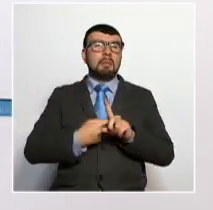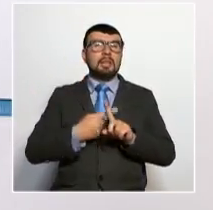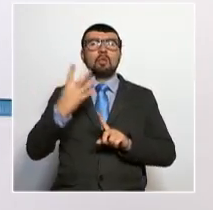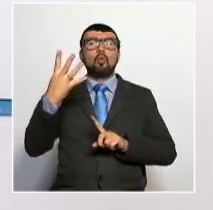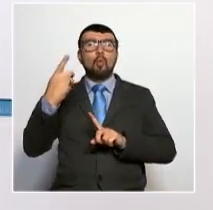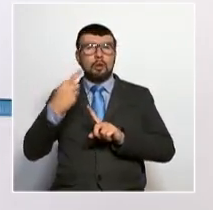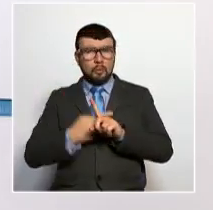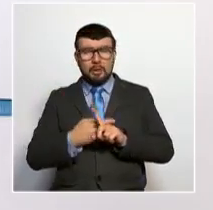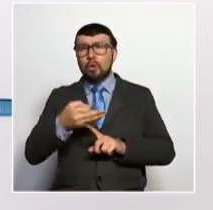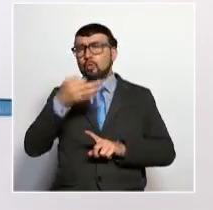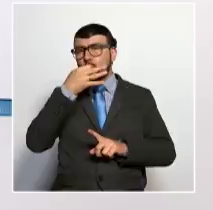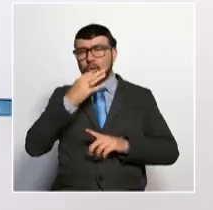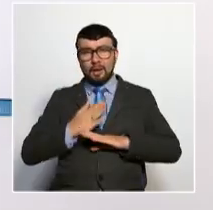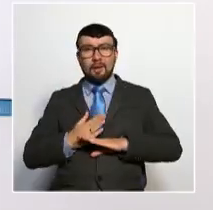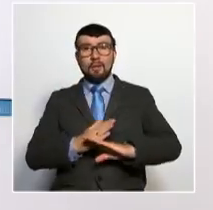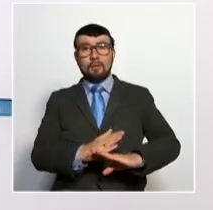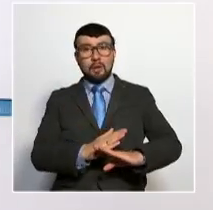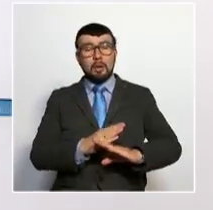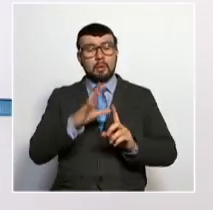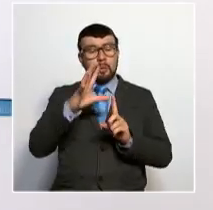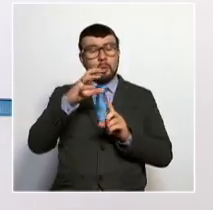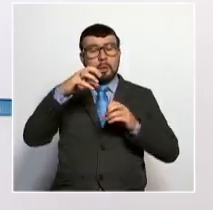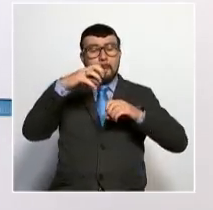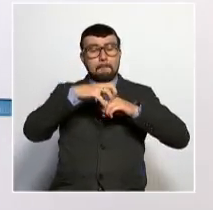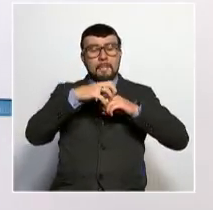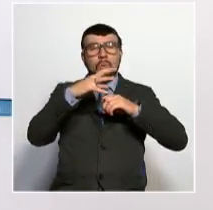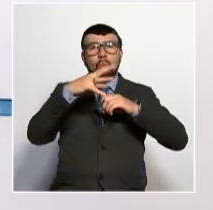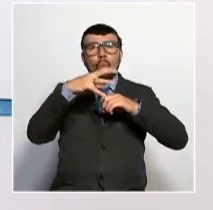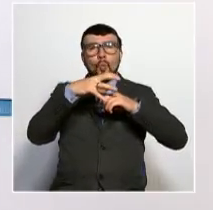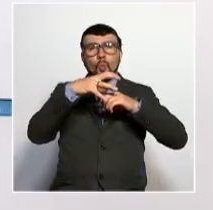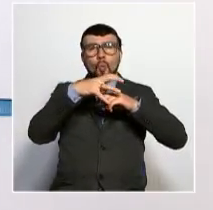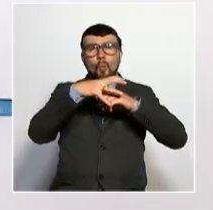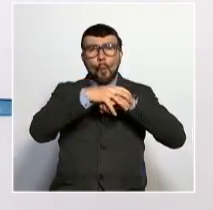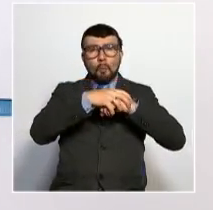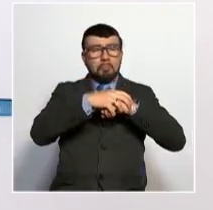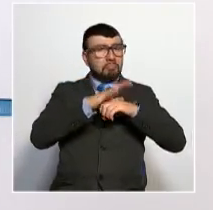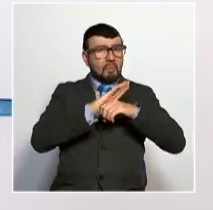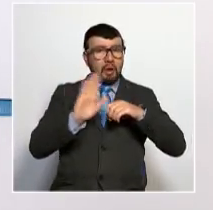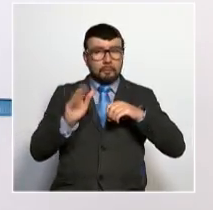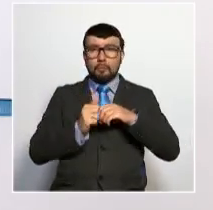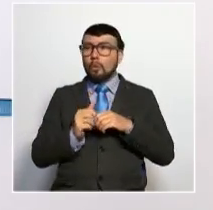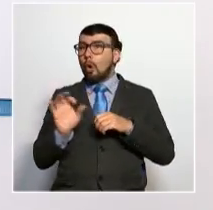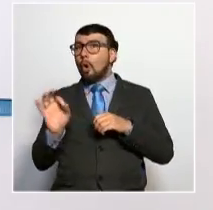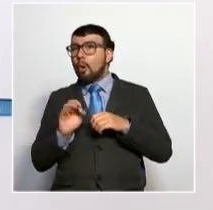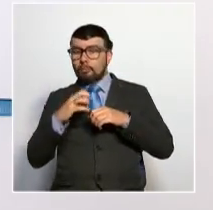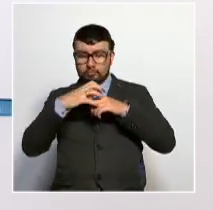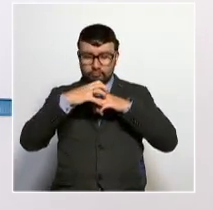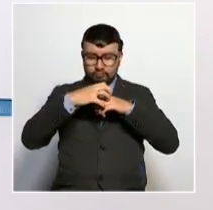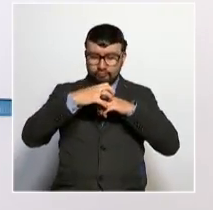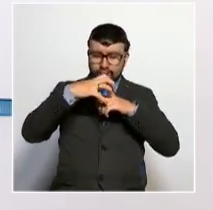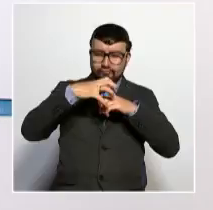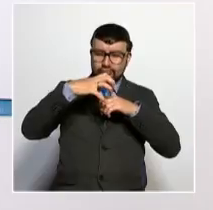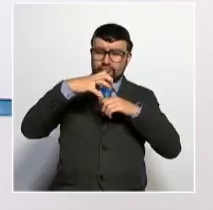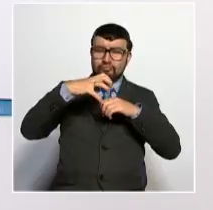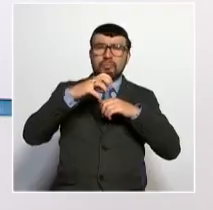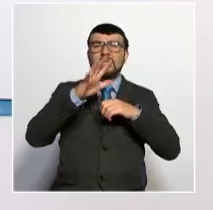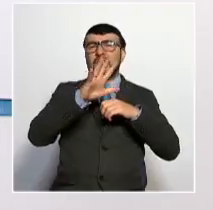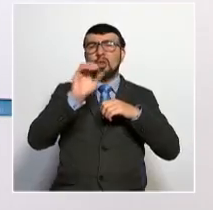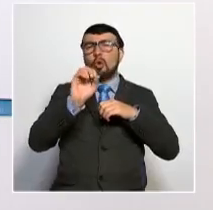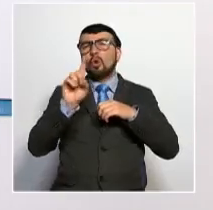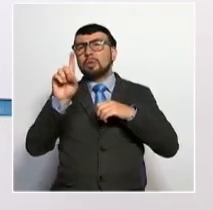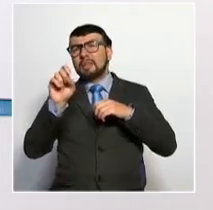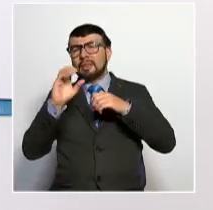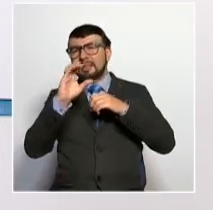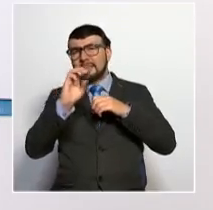el quiste se espera que se vaya reabsorbiendo. Si por el contrario tenemos un quiste por encima de los 5 o 7